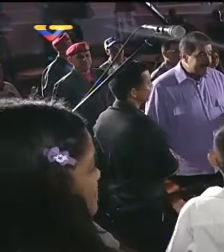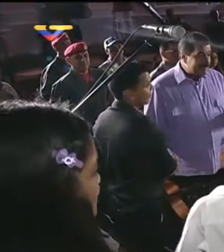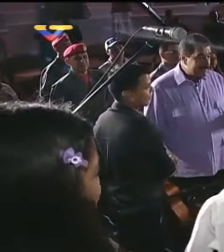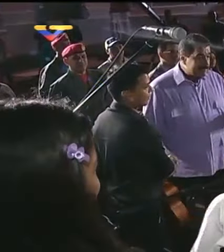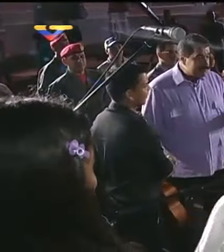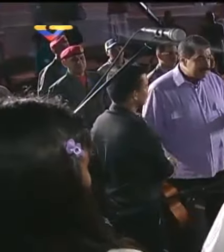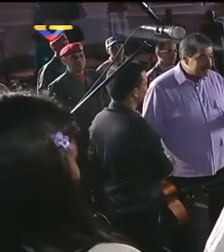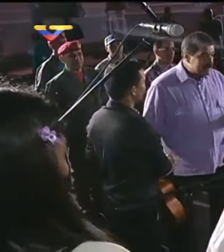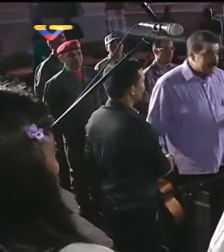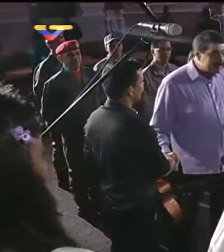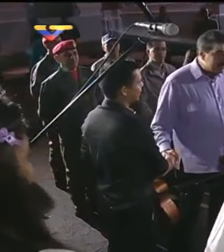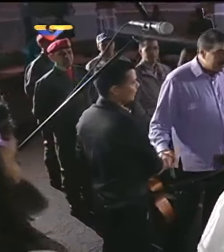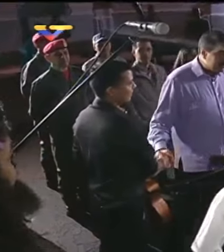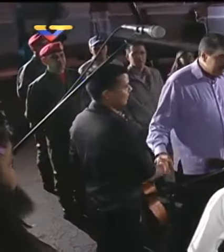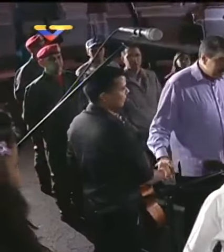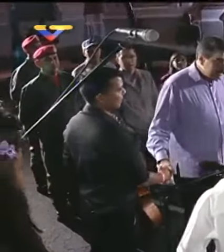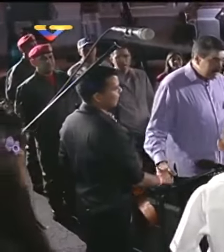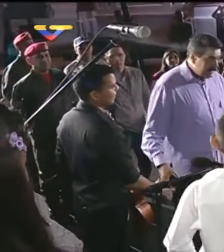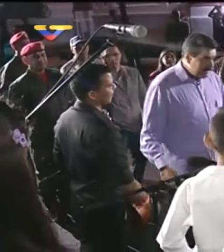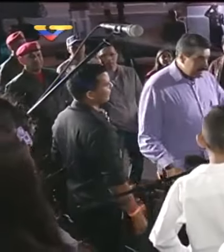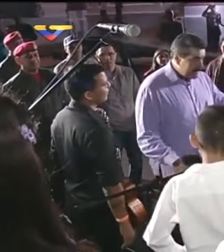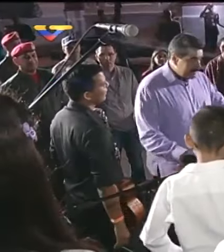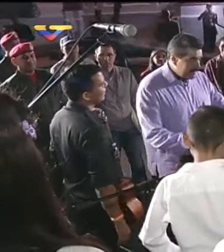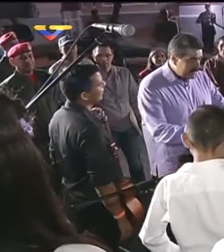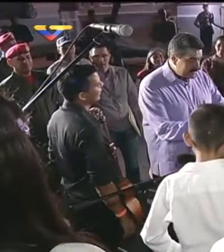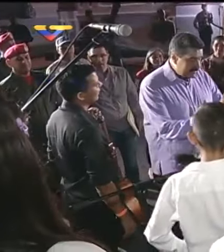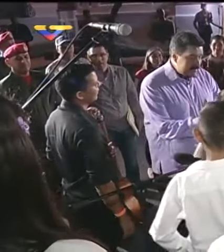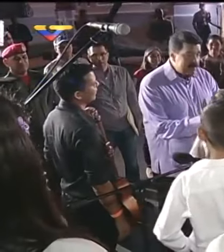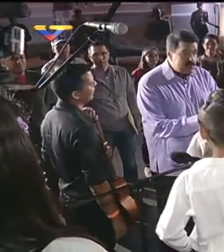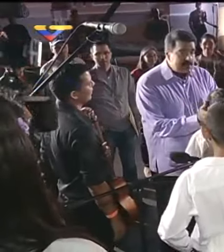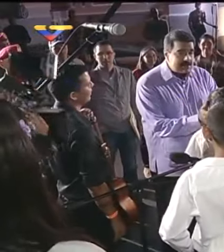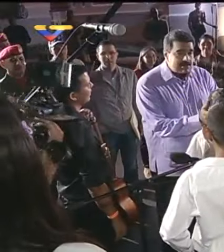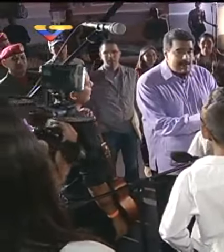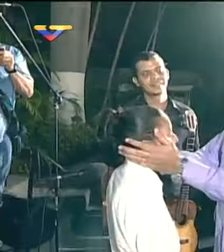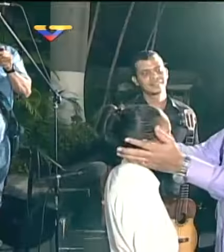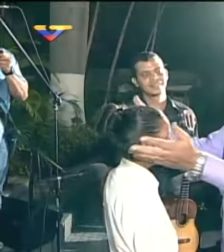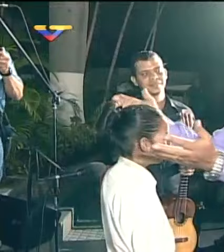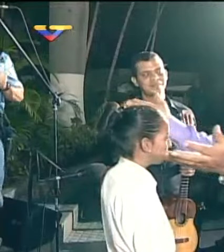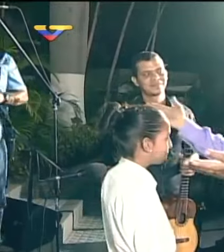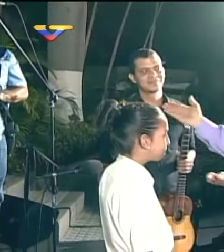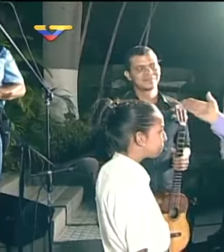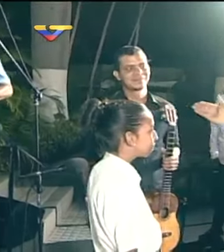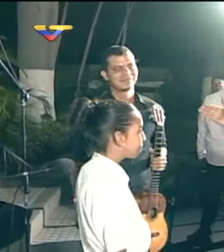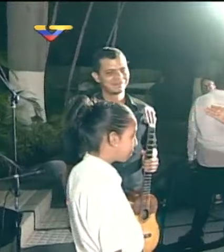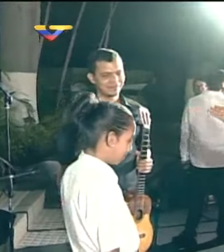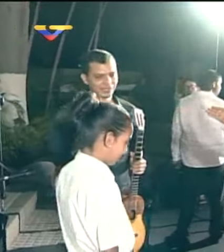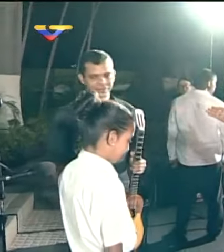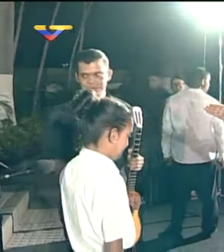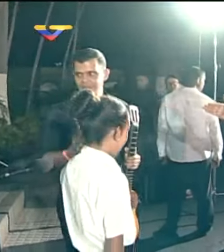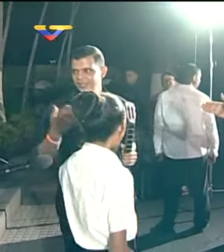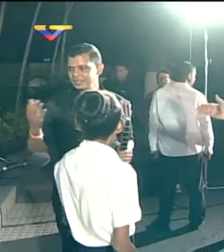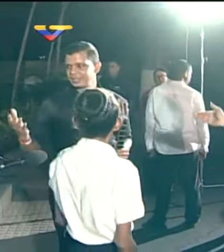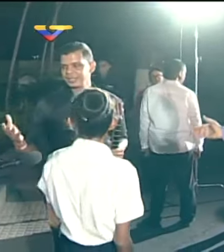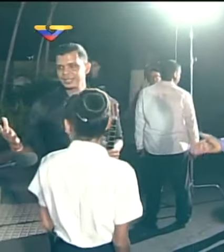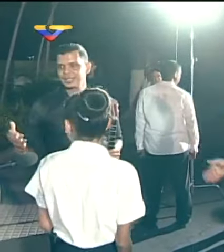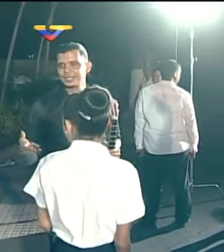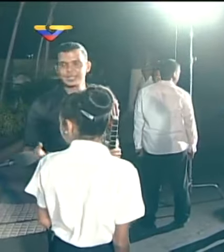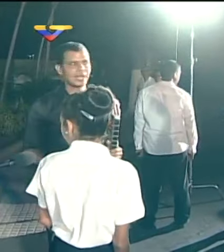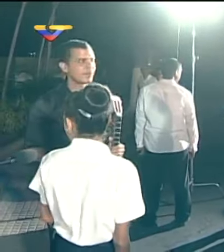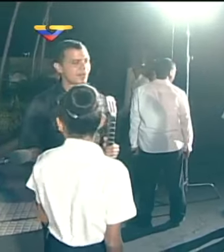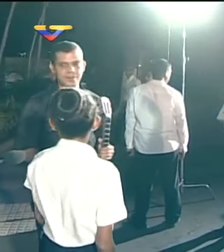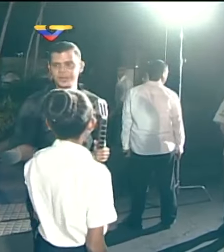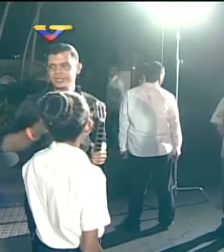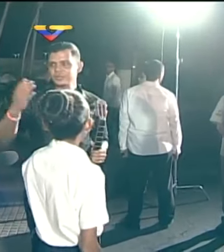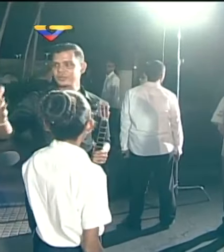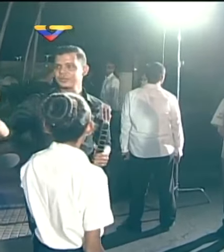la letra tan hermosa de esa canción. ¿Ah? ¿Quién hizo eso tan bello? ¿Ah? ¿Quién hizo eso tan